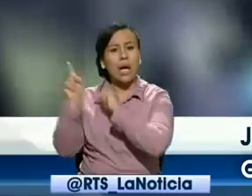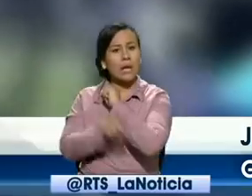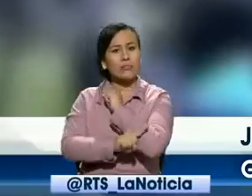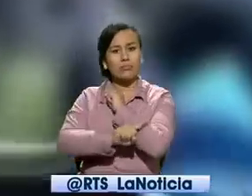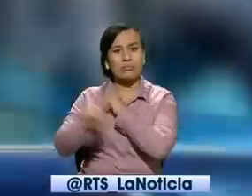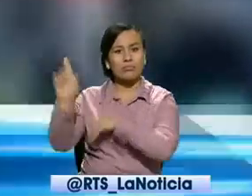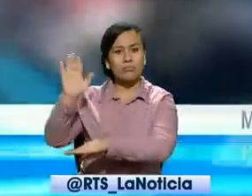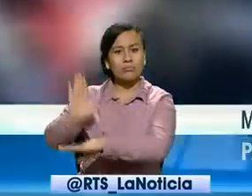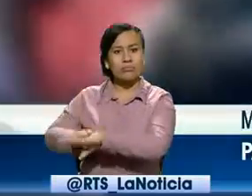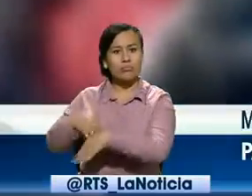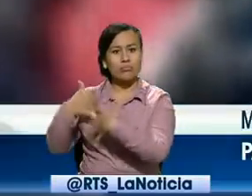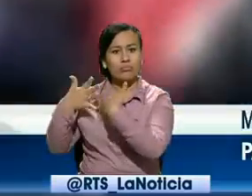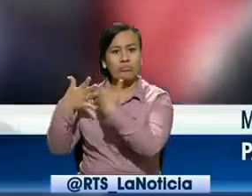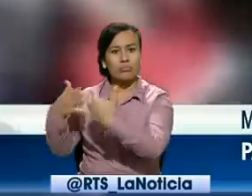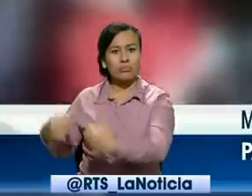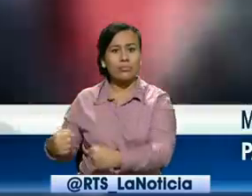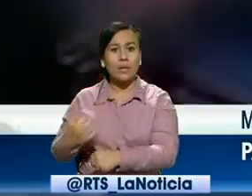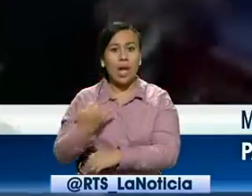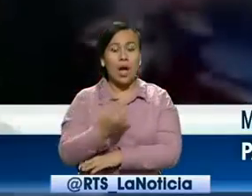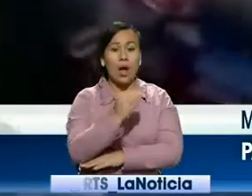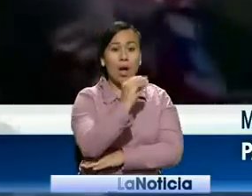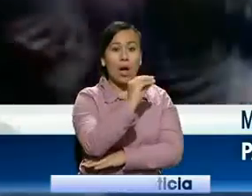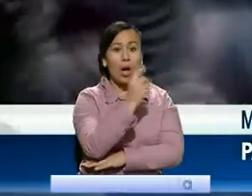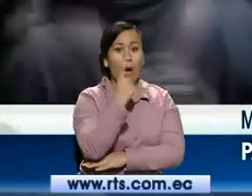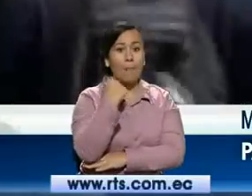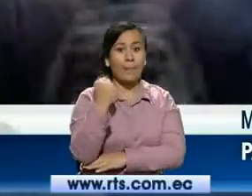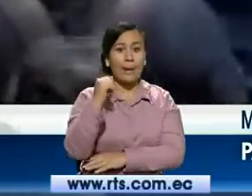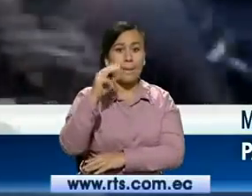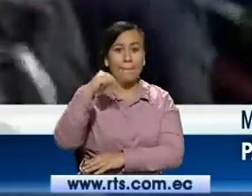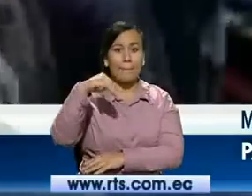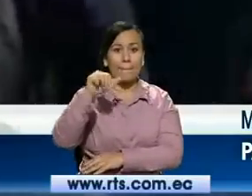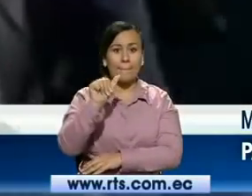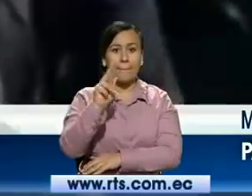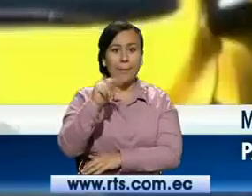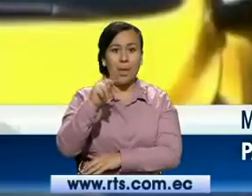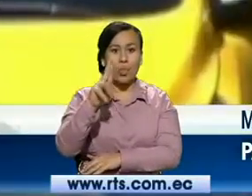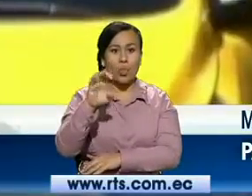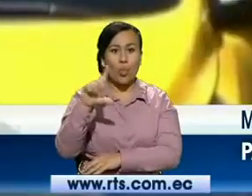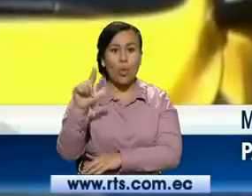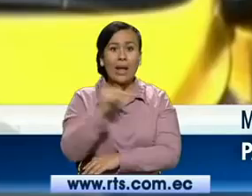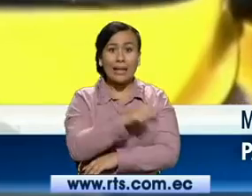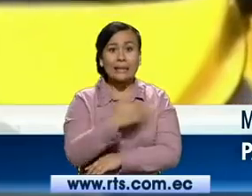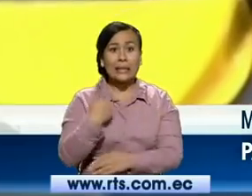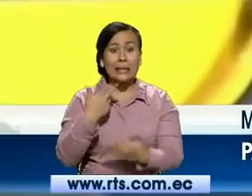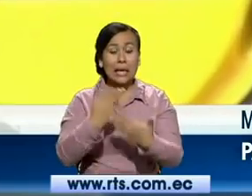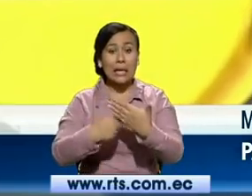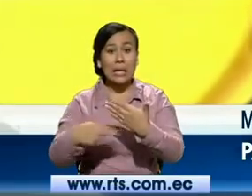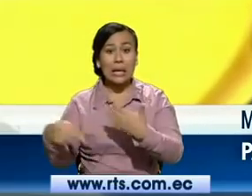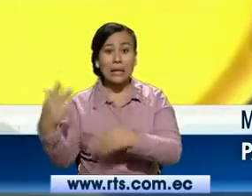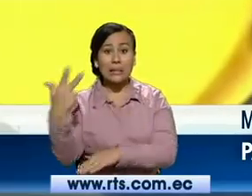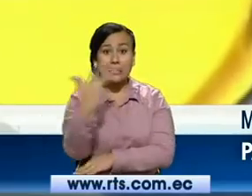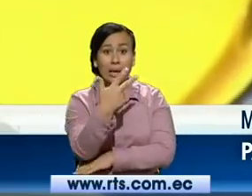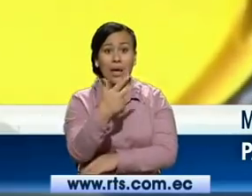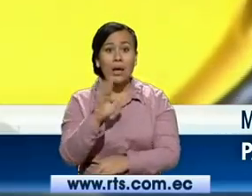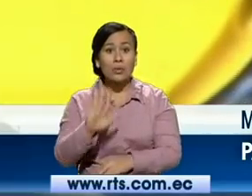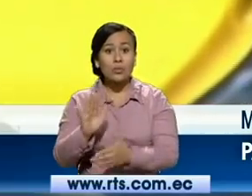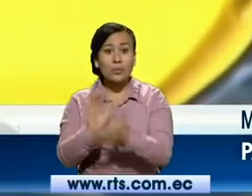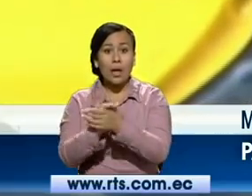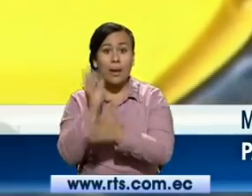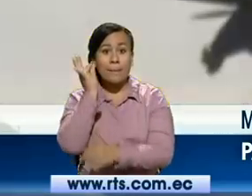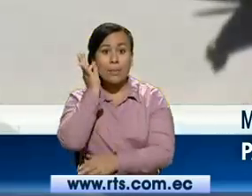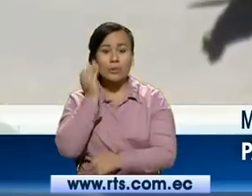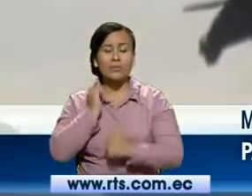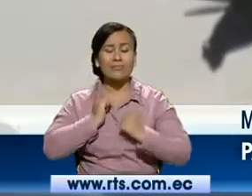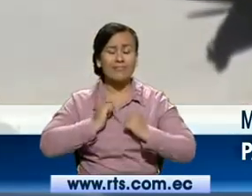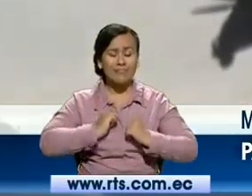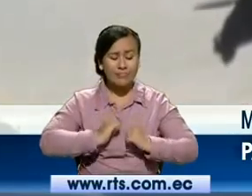Con la partida inesperada de Manuel Alarcón, una familia perdió a la cabeza de hogar. Tres hijos quedaron en la orfandad y una viuda intenta entender